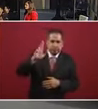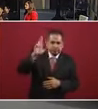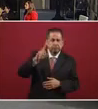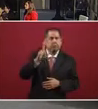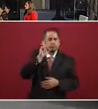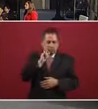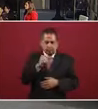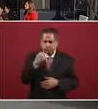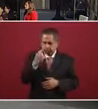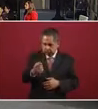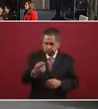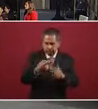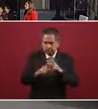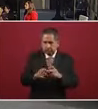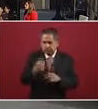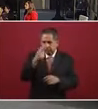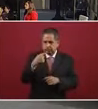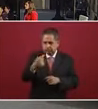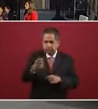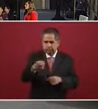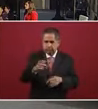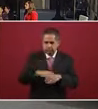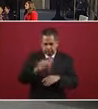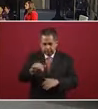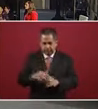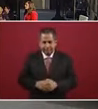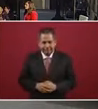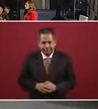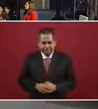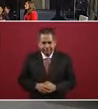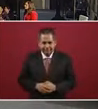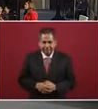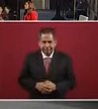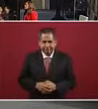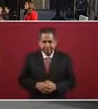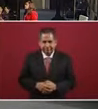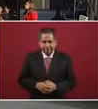entonces mañana te toca. ¿Sí?